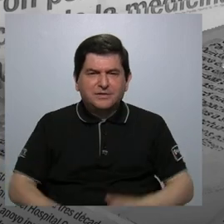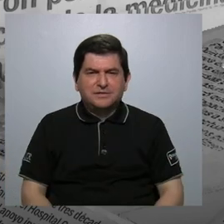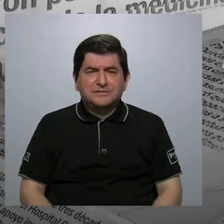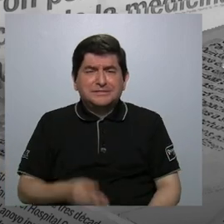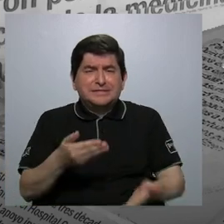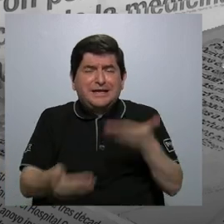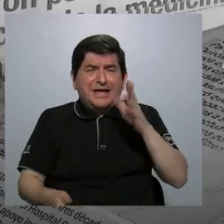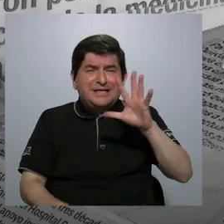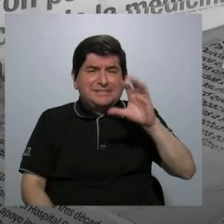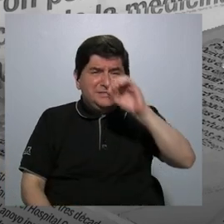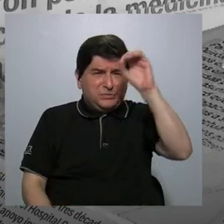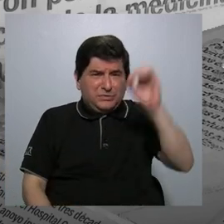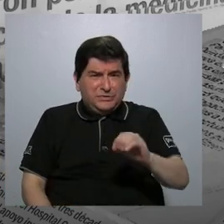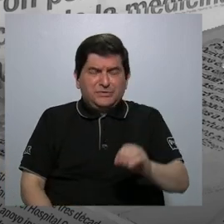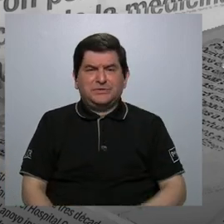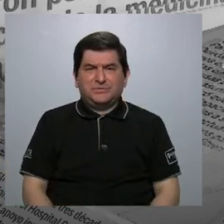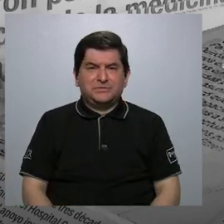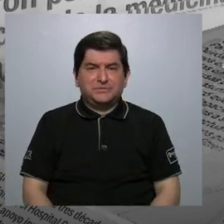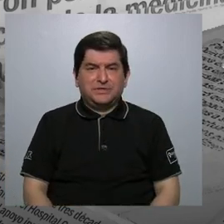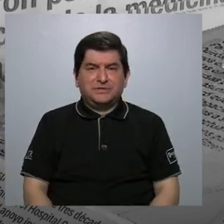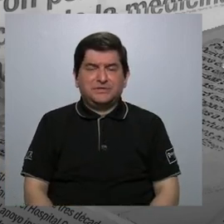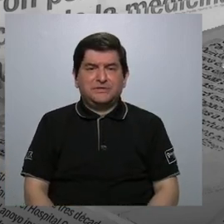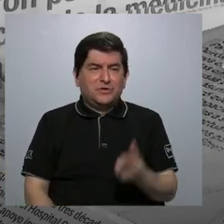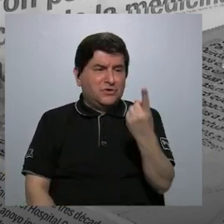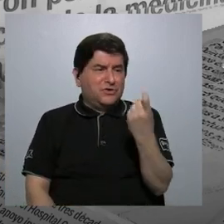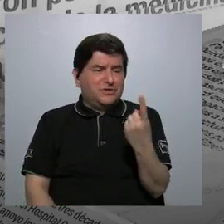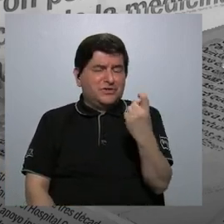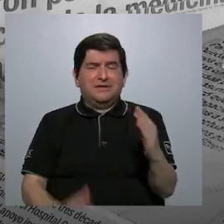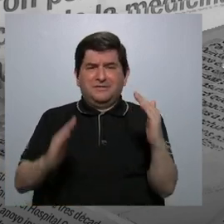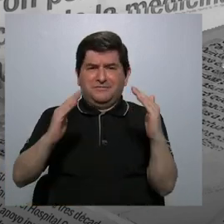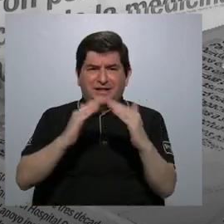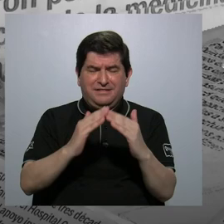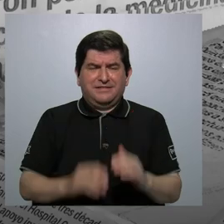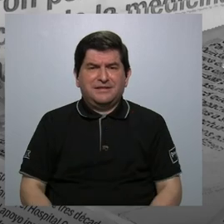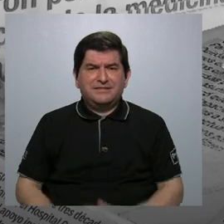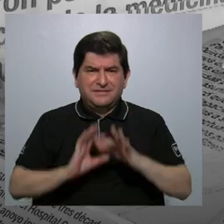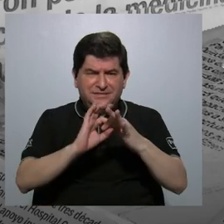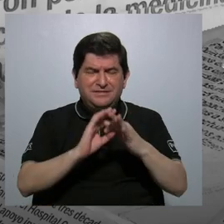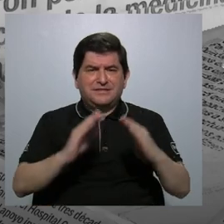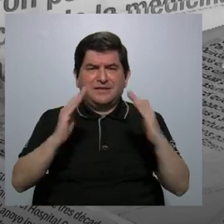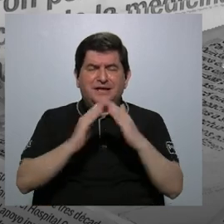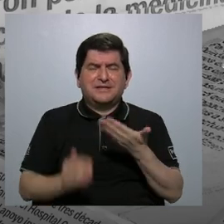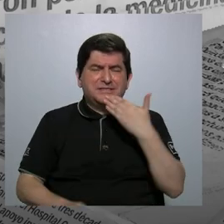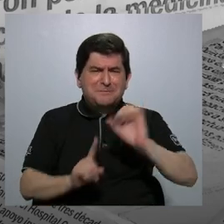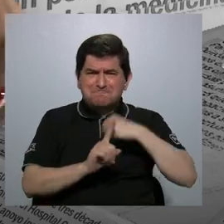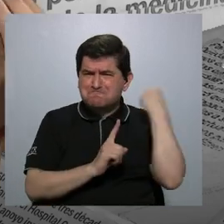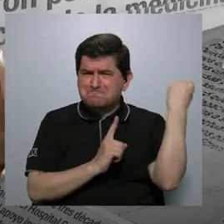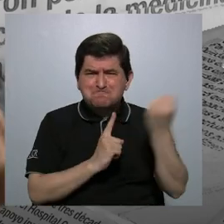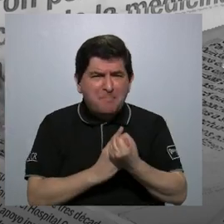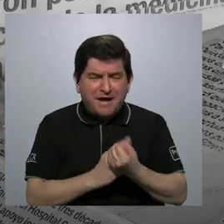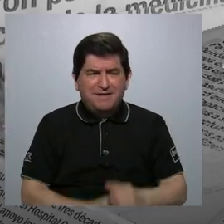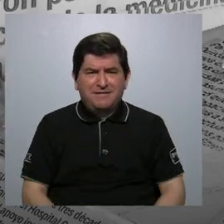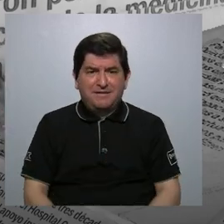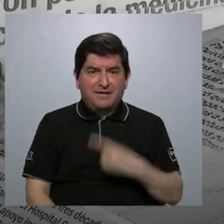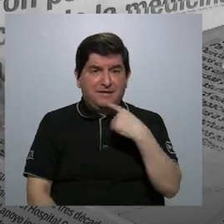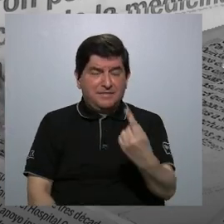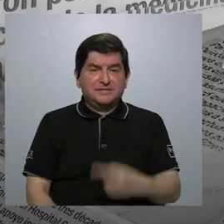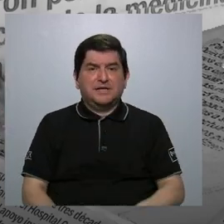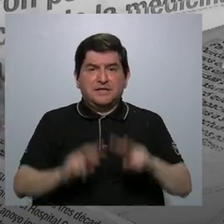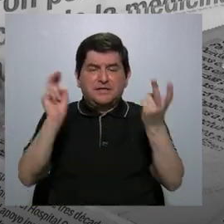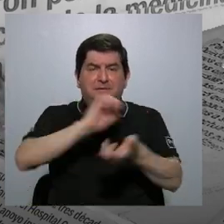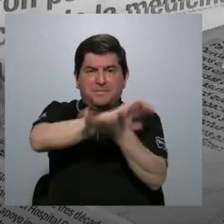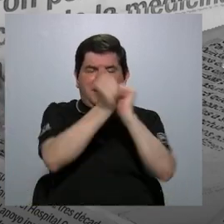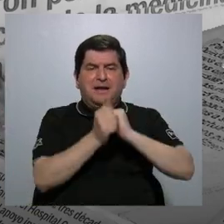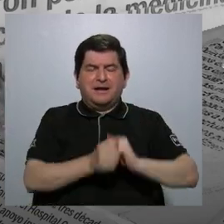casi el 50% del déficit habitacional tiene que ver con viviendas en mal estado, lo que señalábamos del tema de